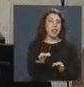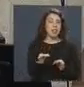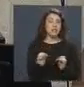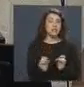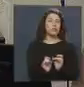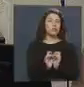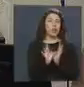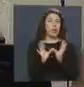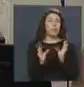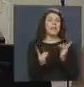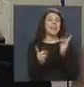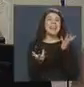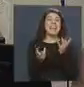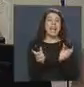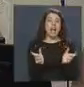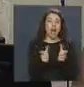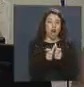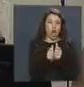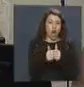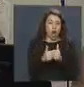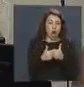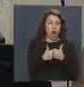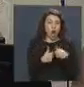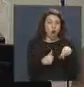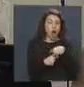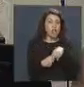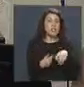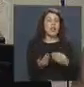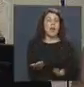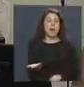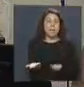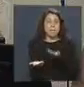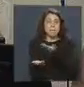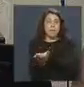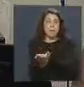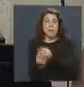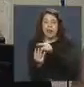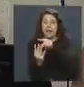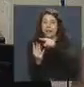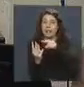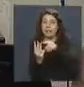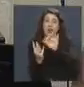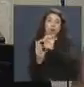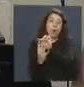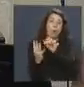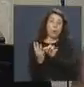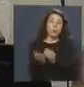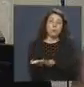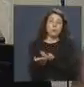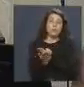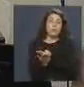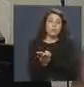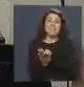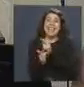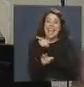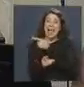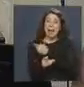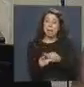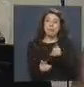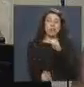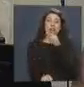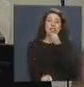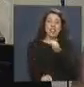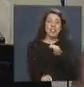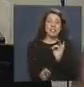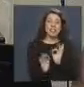que es el Consejo el que le propone al presidente de la República. Y luego tampoco